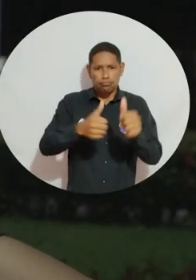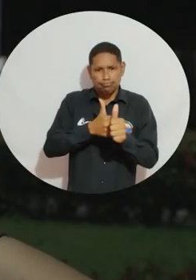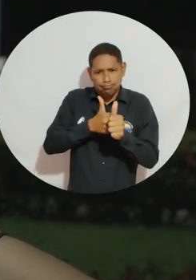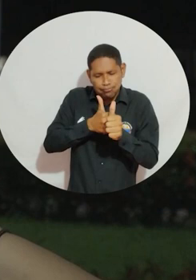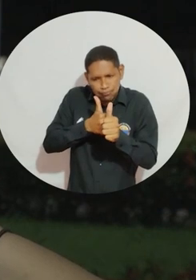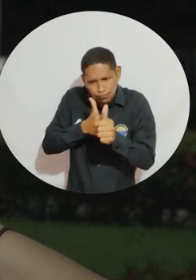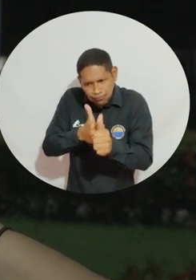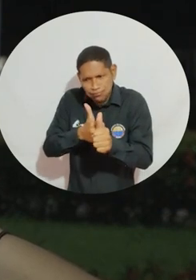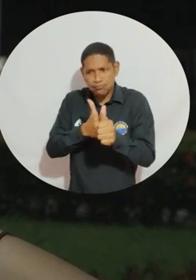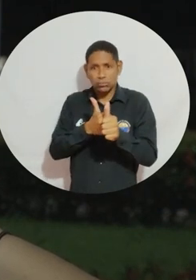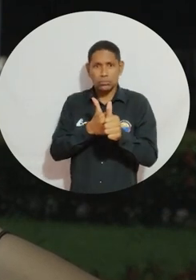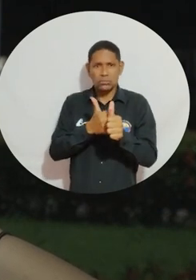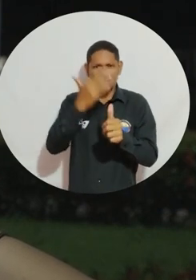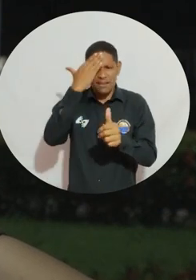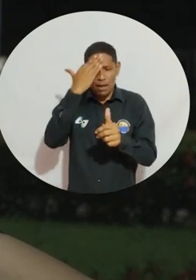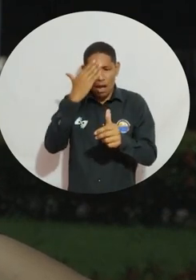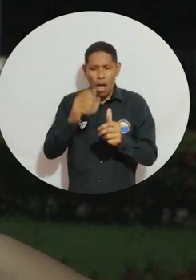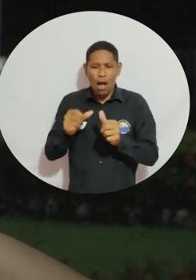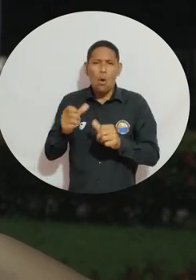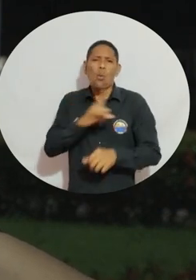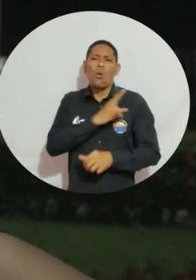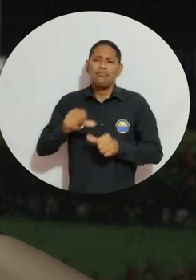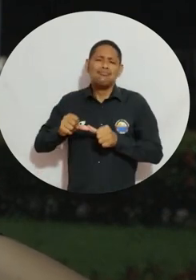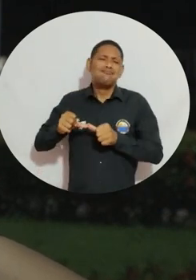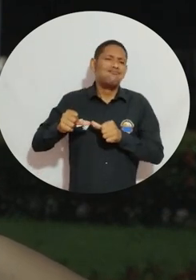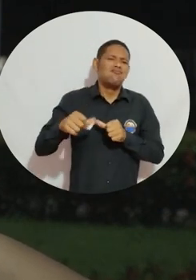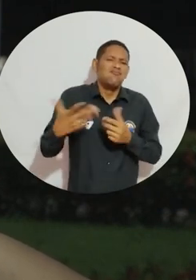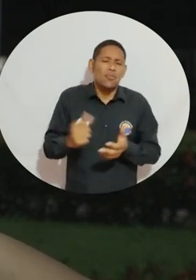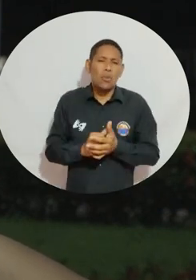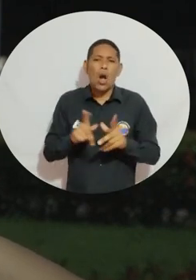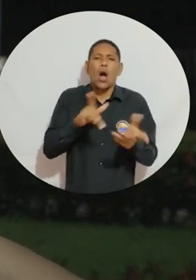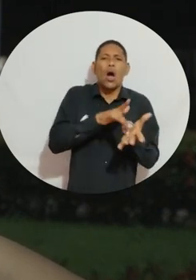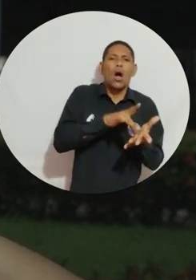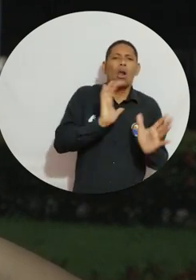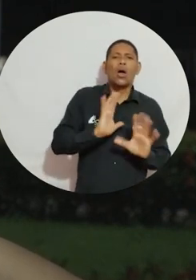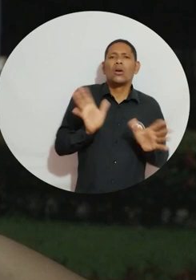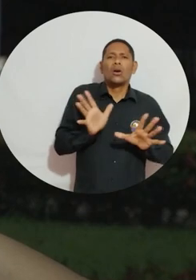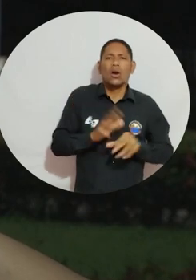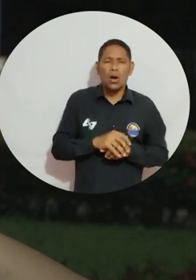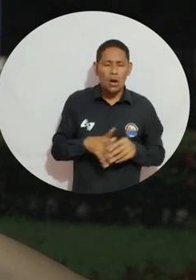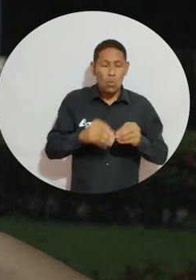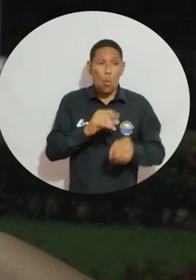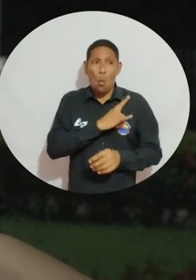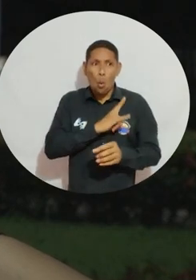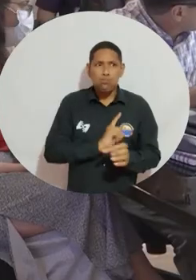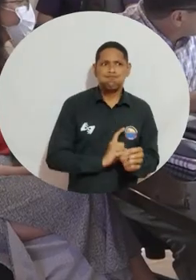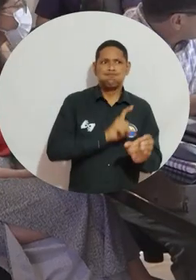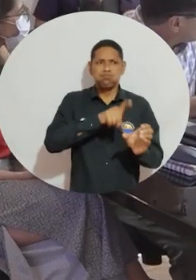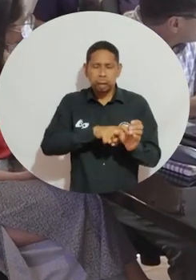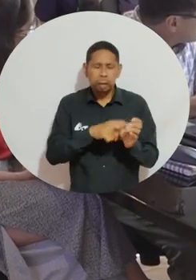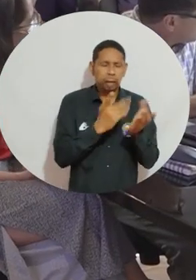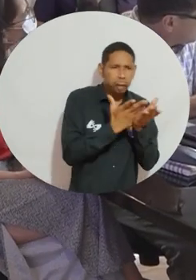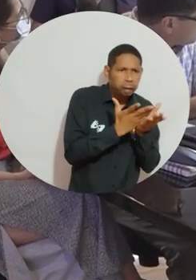garantías de acompañamiento para una permanencia, teniendo en cuenta que no se permanece únicamente porque el estudiante asista a clases, sino que asistir a la